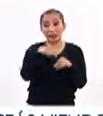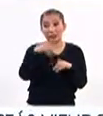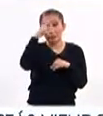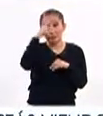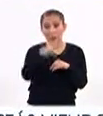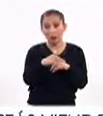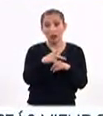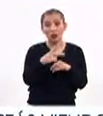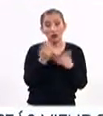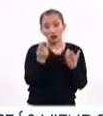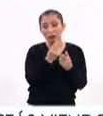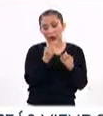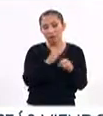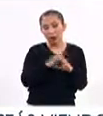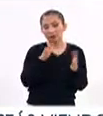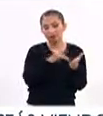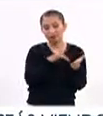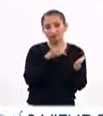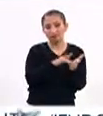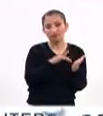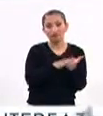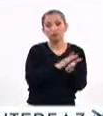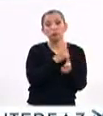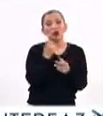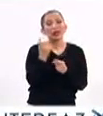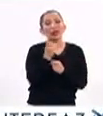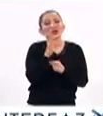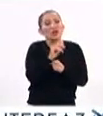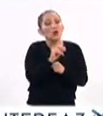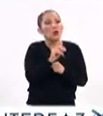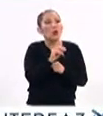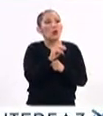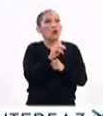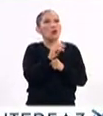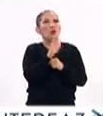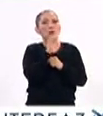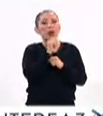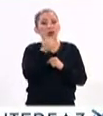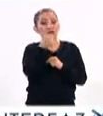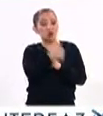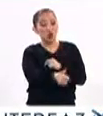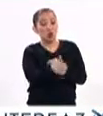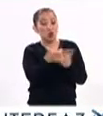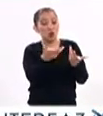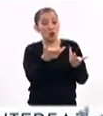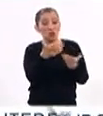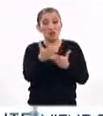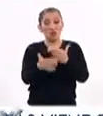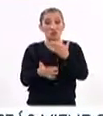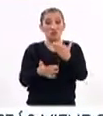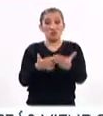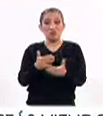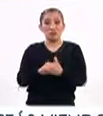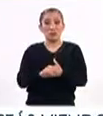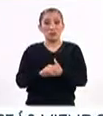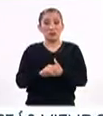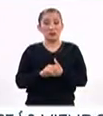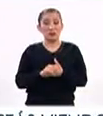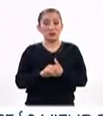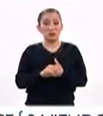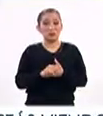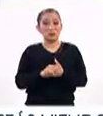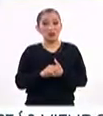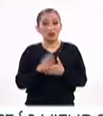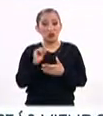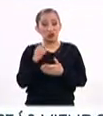país es algo que necesita mucho apoyo. Porque no es algo que se pueda valer por sí mismo en un sentido de